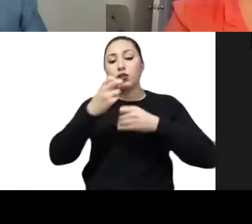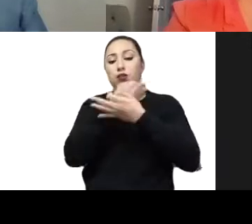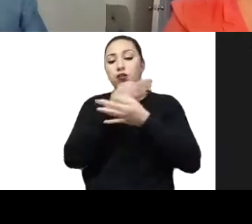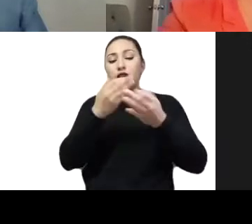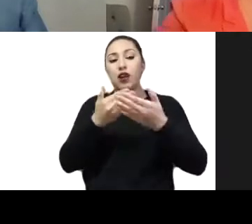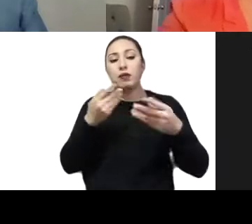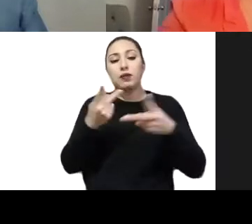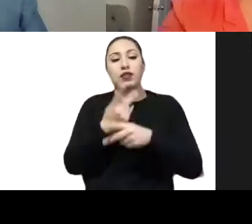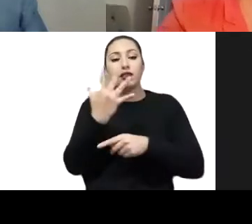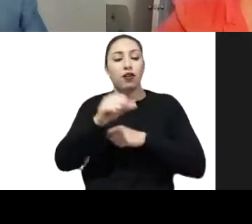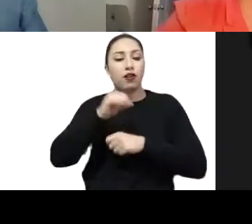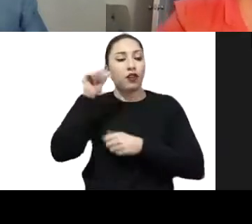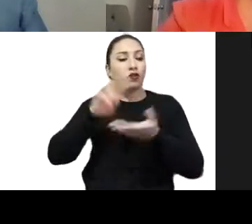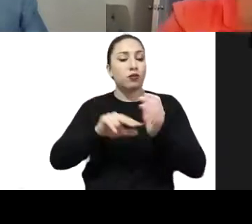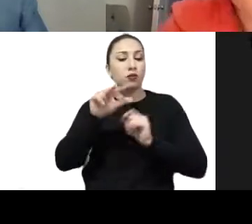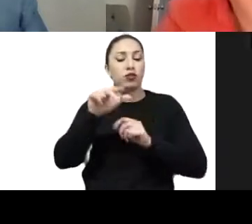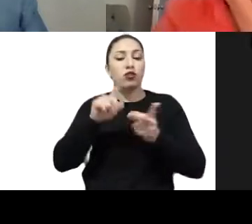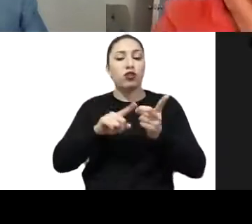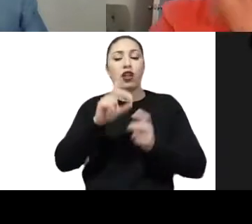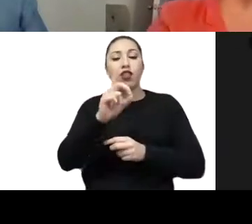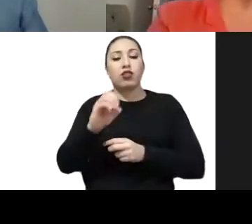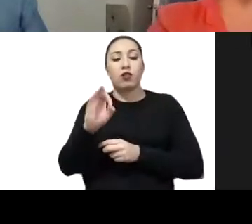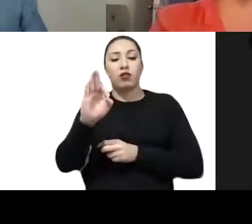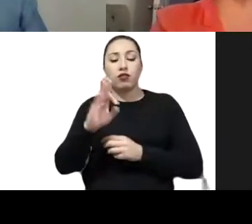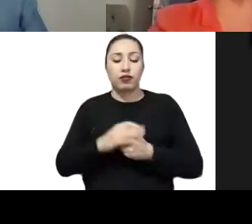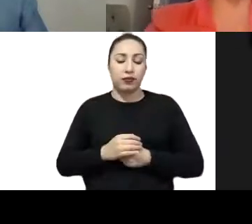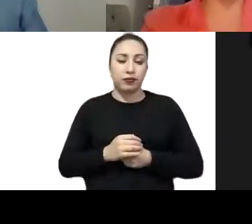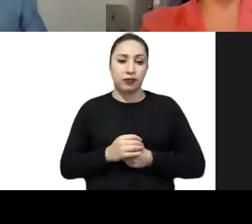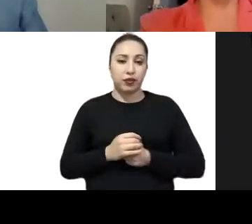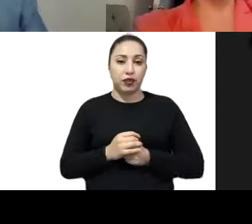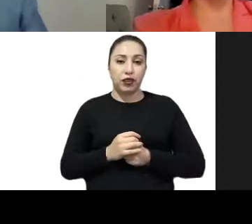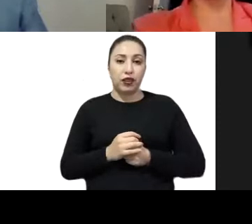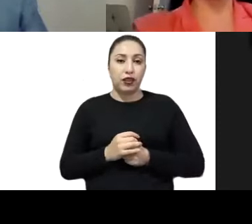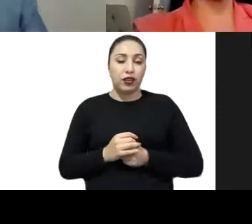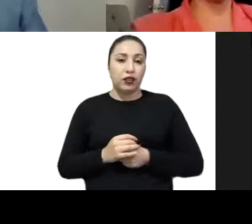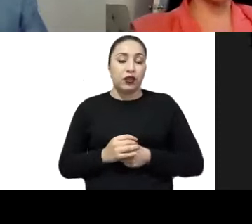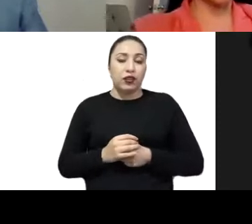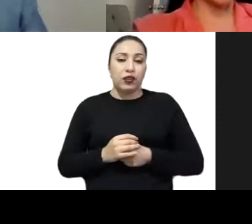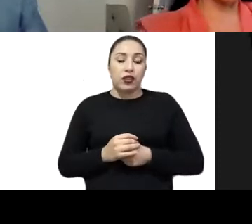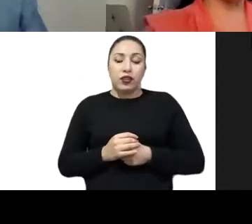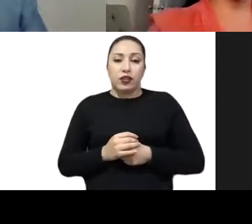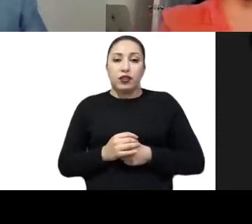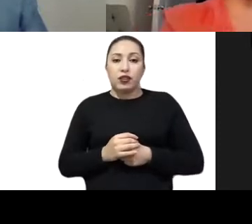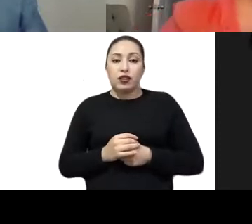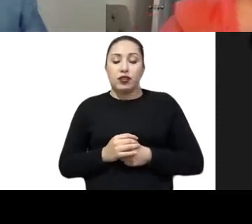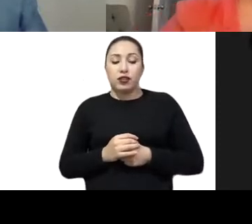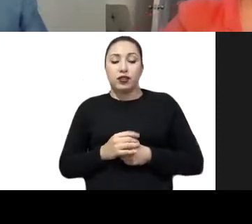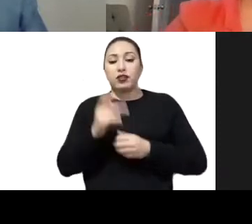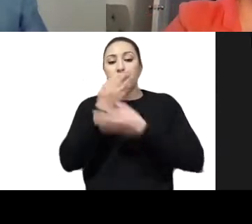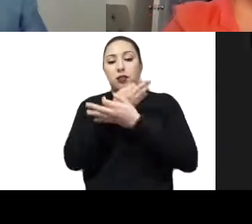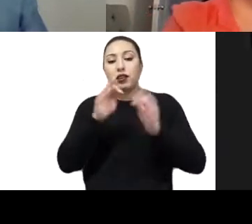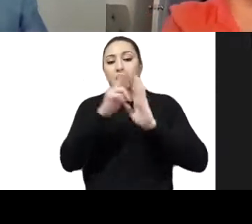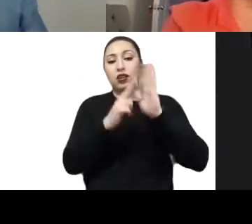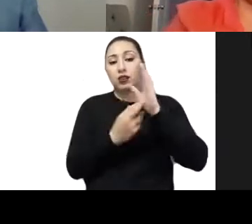abril del 2018 en el Diario Oficial de la Federación. Con la publicación de las nuevas disposiciones, todas